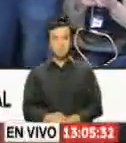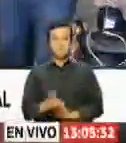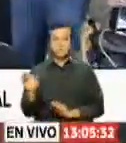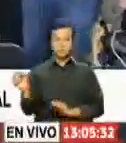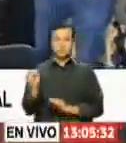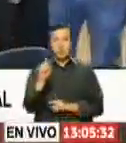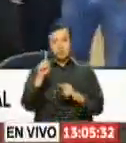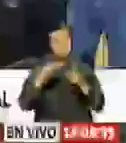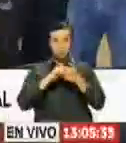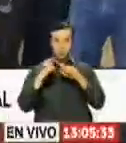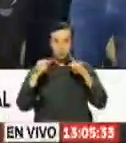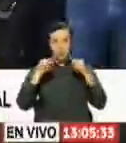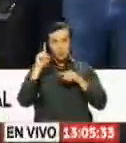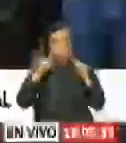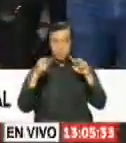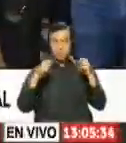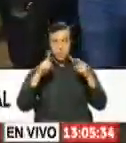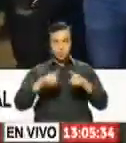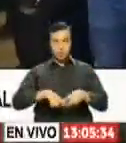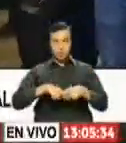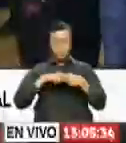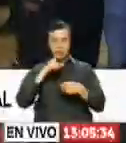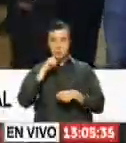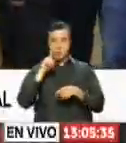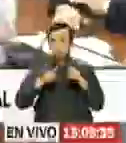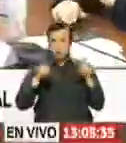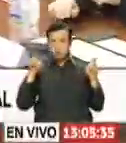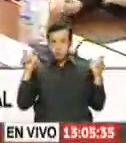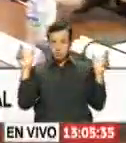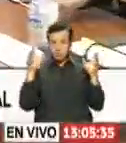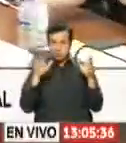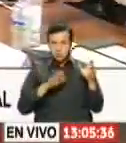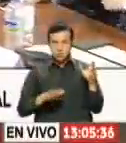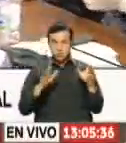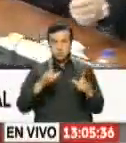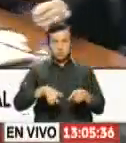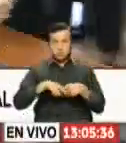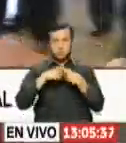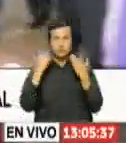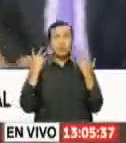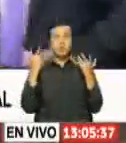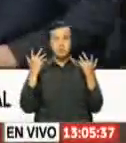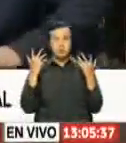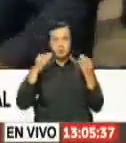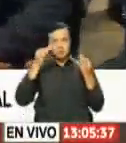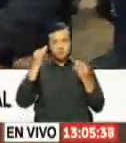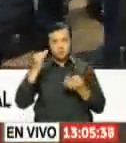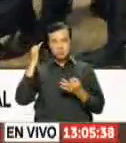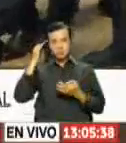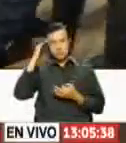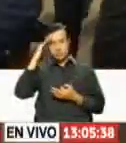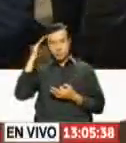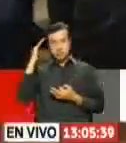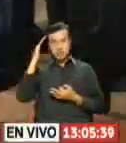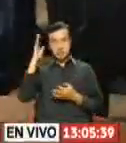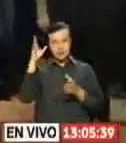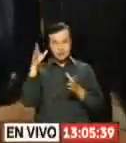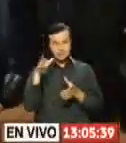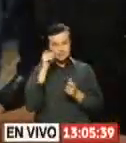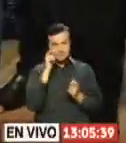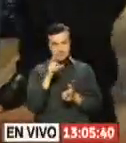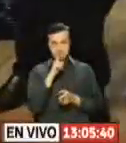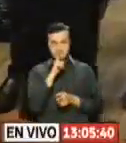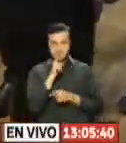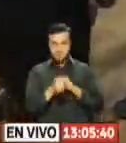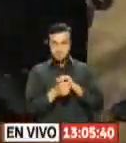comparecencia se volvió tensa por los intentos de interrupción de parte de algunos asistentes en la sala, lo cual se remedió con la oportuna intervención de la escolta legislativa. Alexis